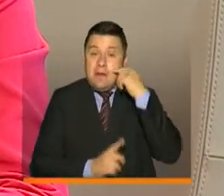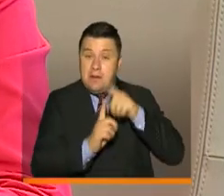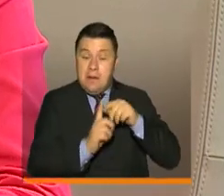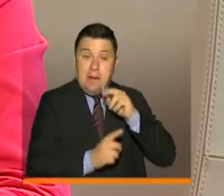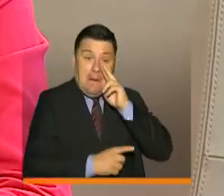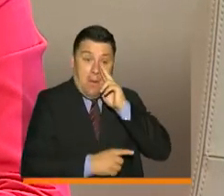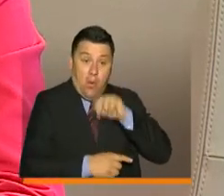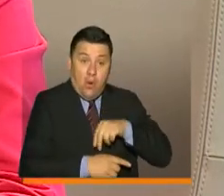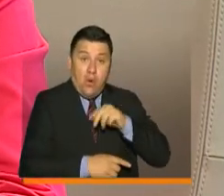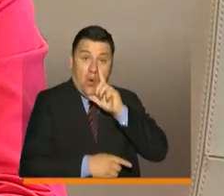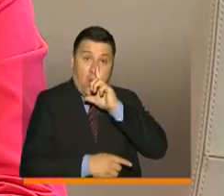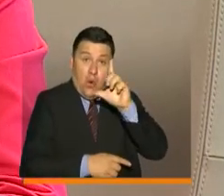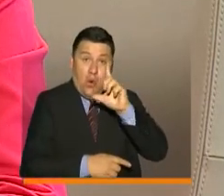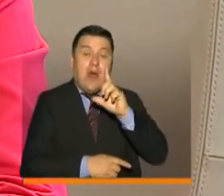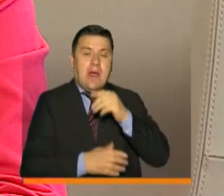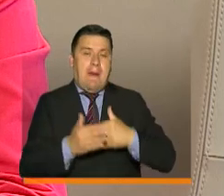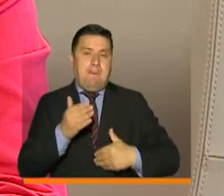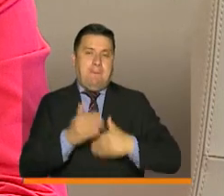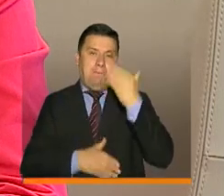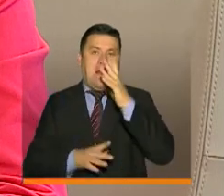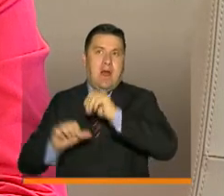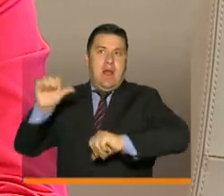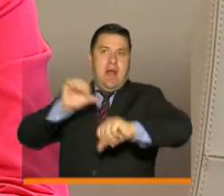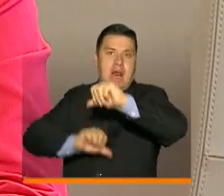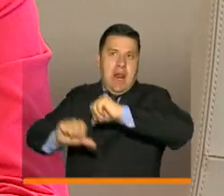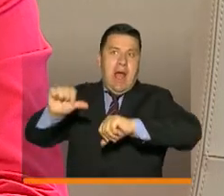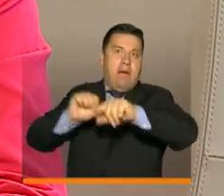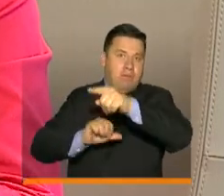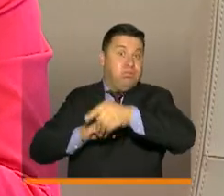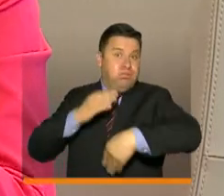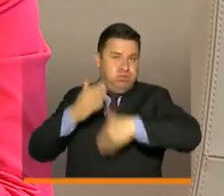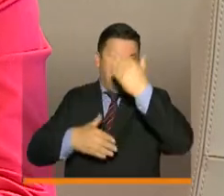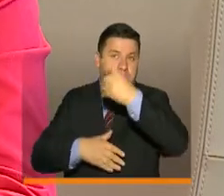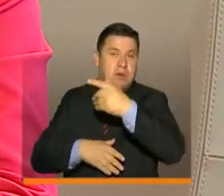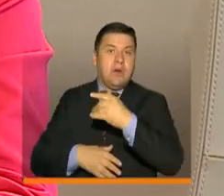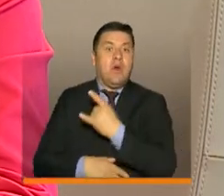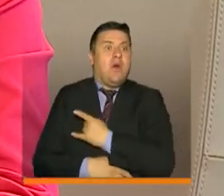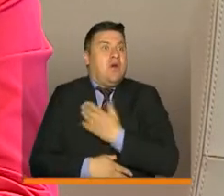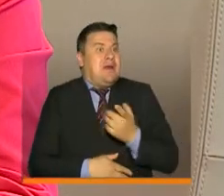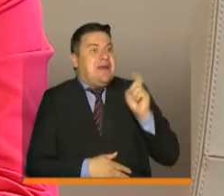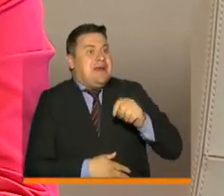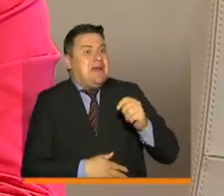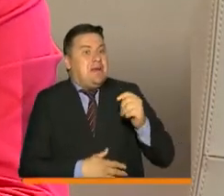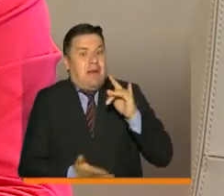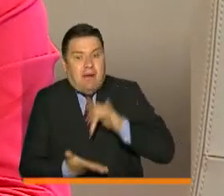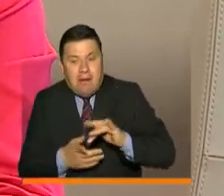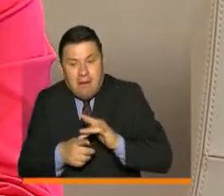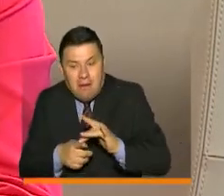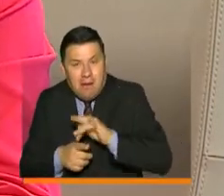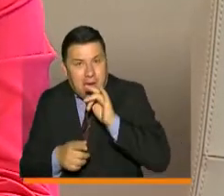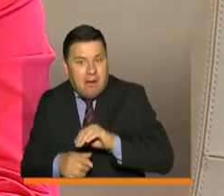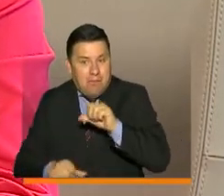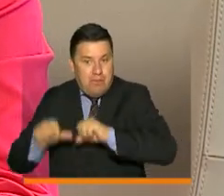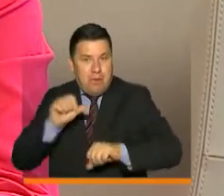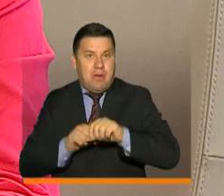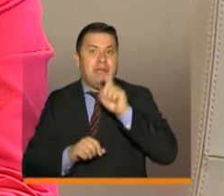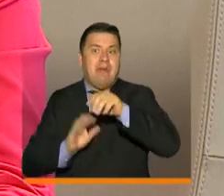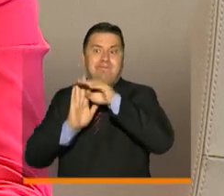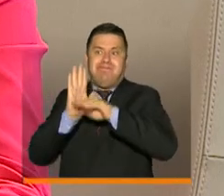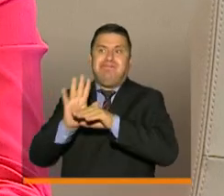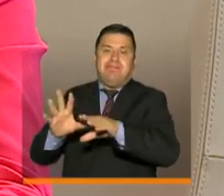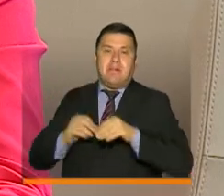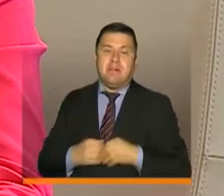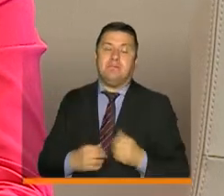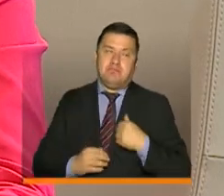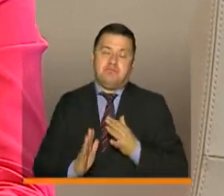de junio y julio activábamos los laboratorios, la actividad académica que requería una presencialidad con todos los protocolos del caso.